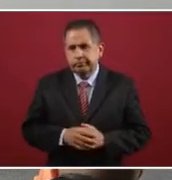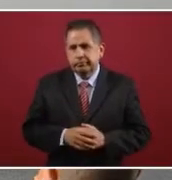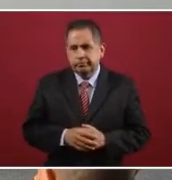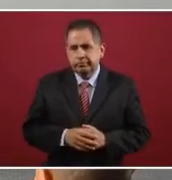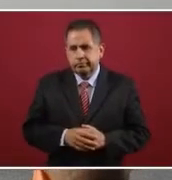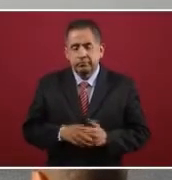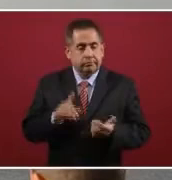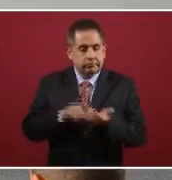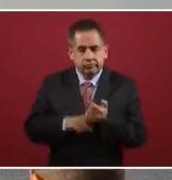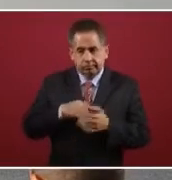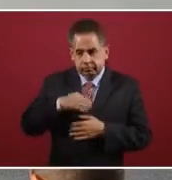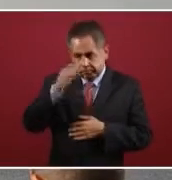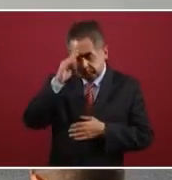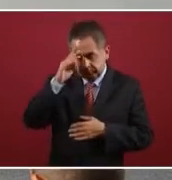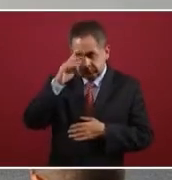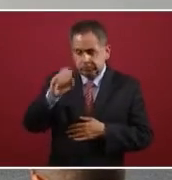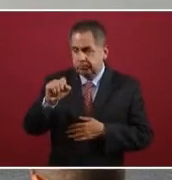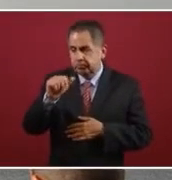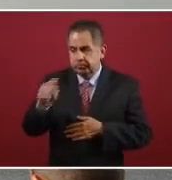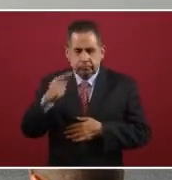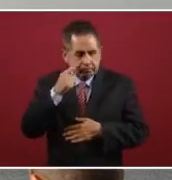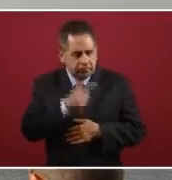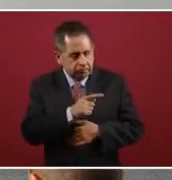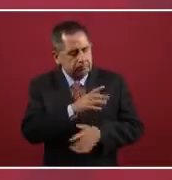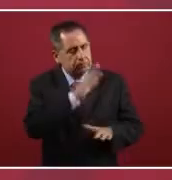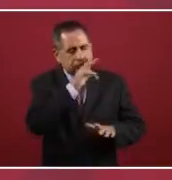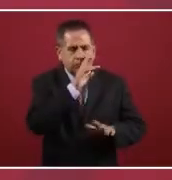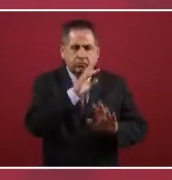tiene que considerarse ese punto de vista.